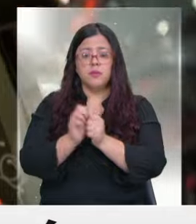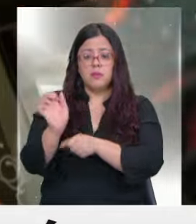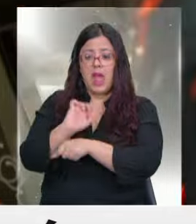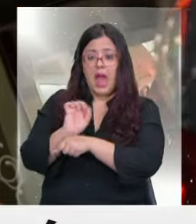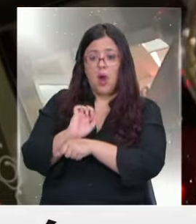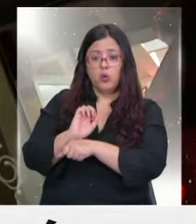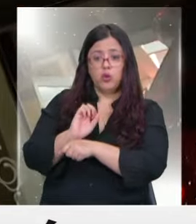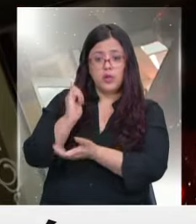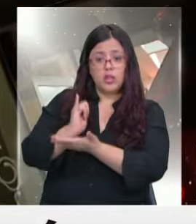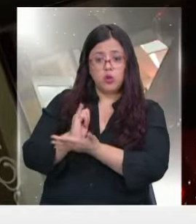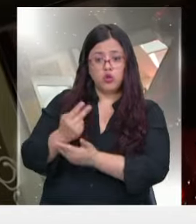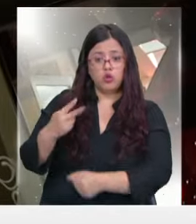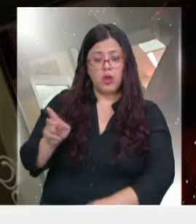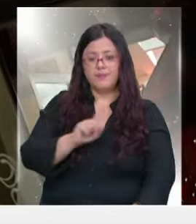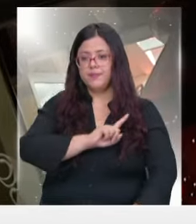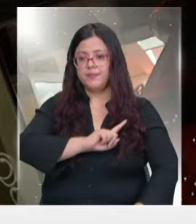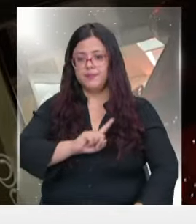vehículo institucional.